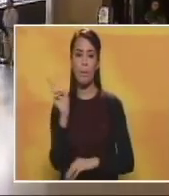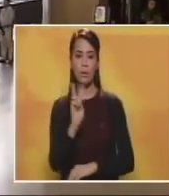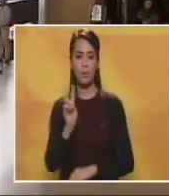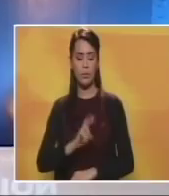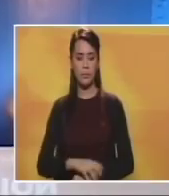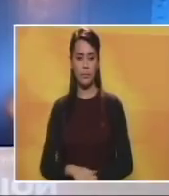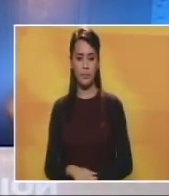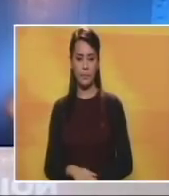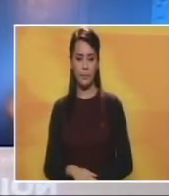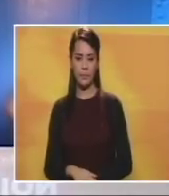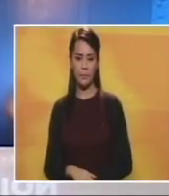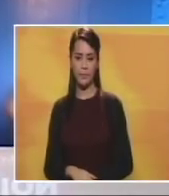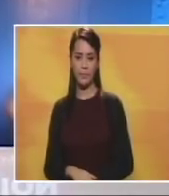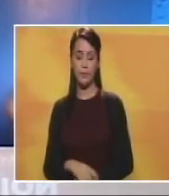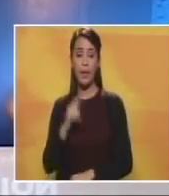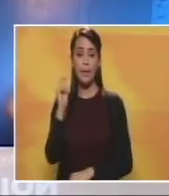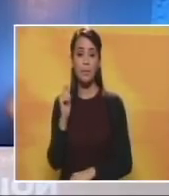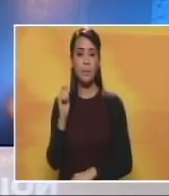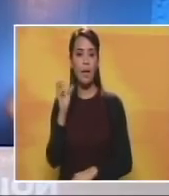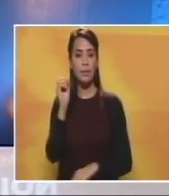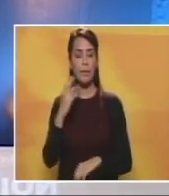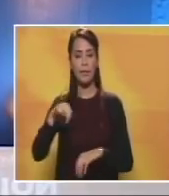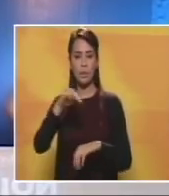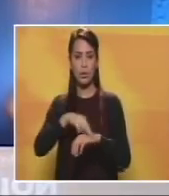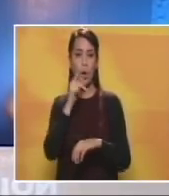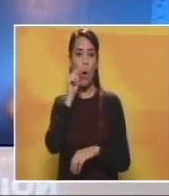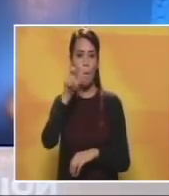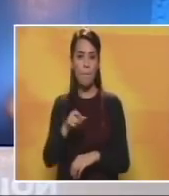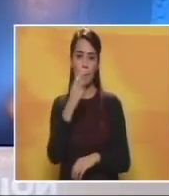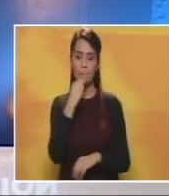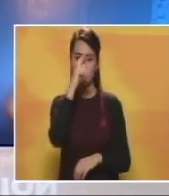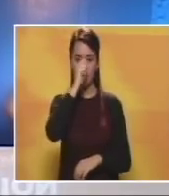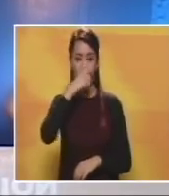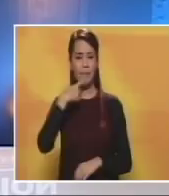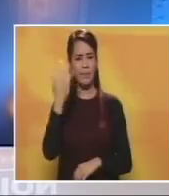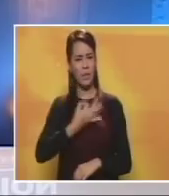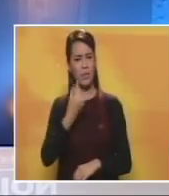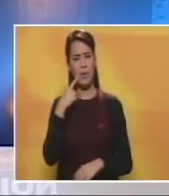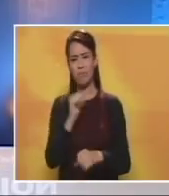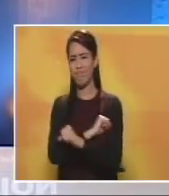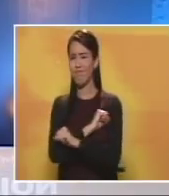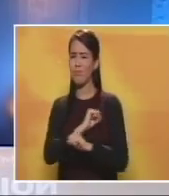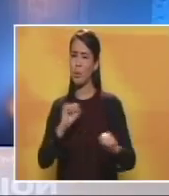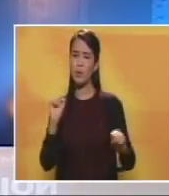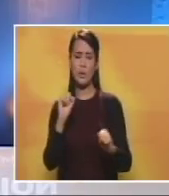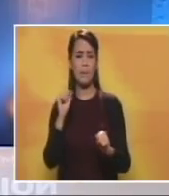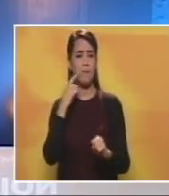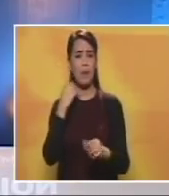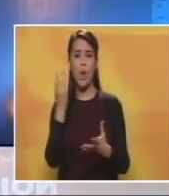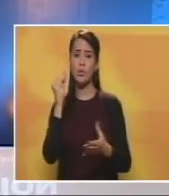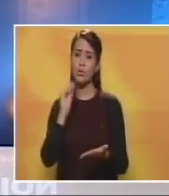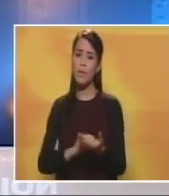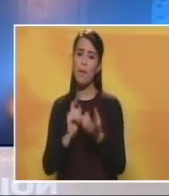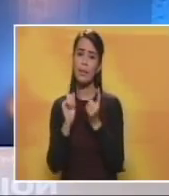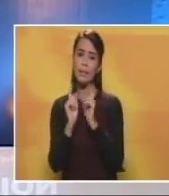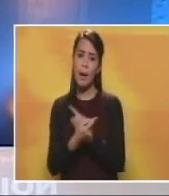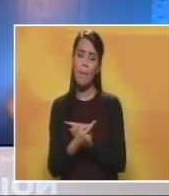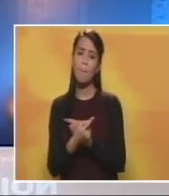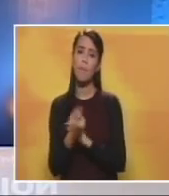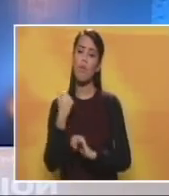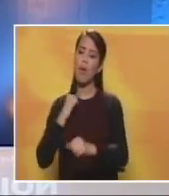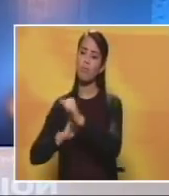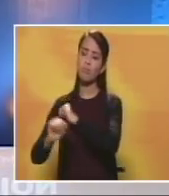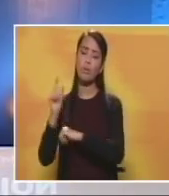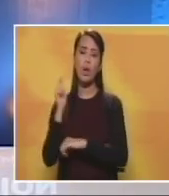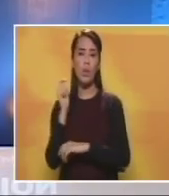Venezuela. El diputado de la Asamblea Nacional, Henry Ramos Ayupa, aseguró que es imposible que se lleve a cabo un referéndum revocatorio en contra de los